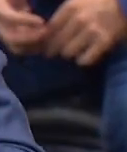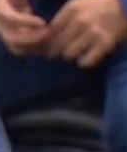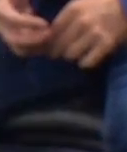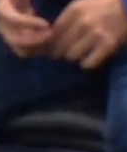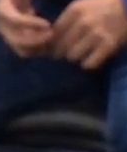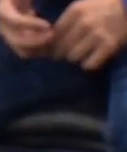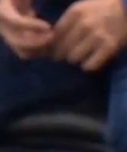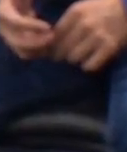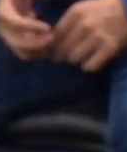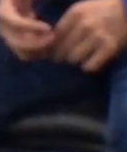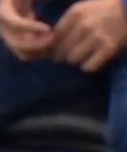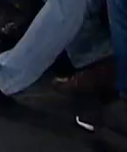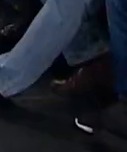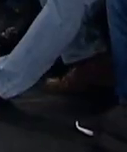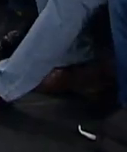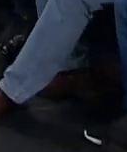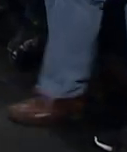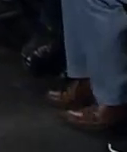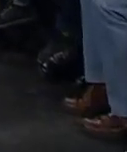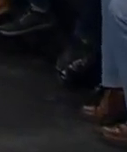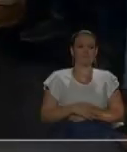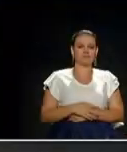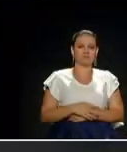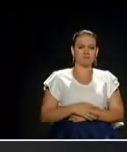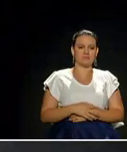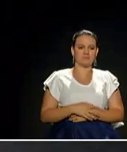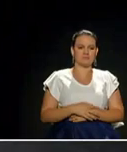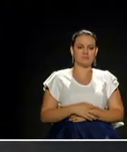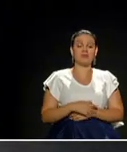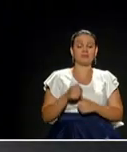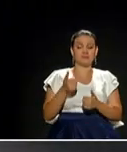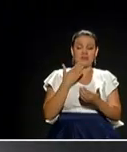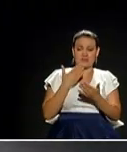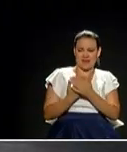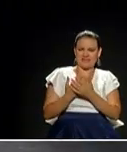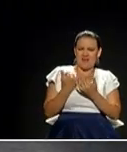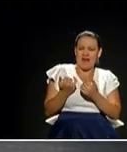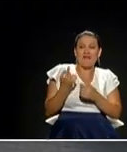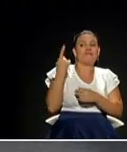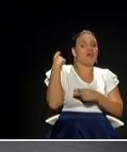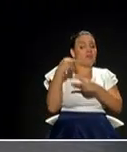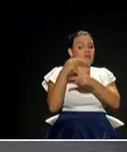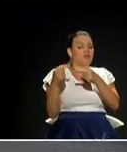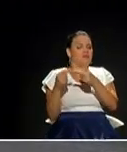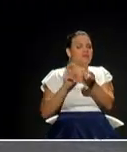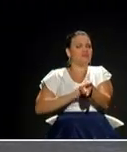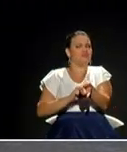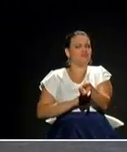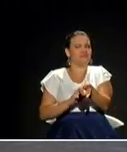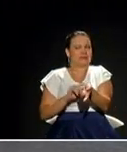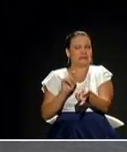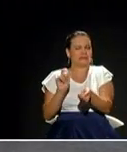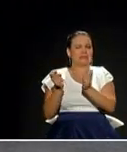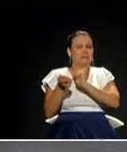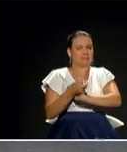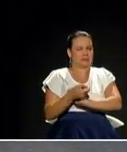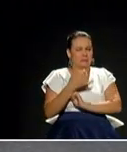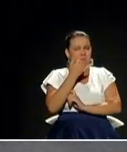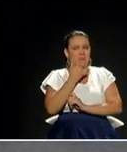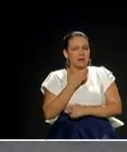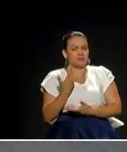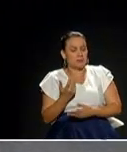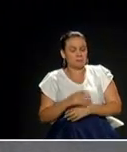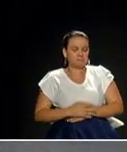nuestra justicia bien candidato nos quedó debiendo los dos aspectos que cambiaría de su personalidad para poder gobernar medellín